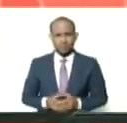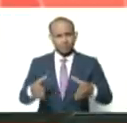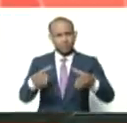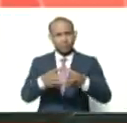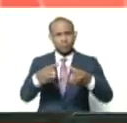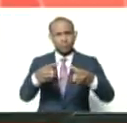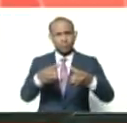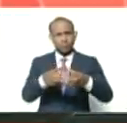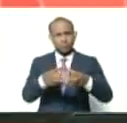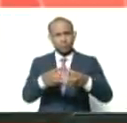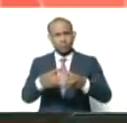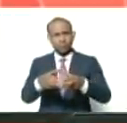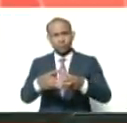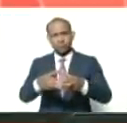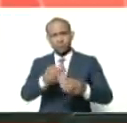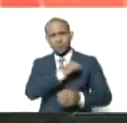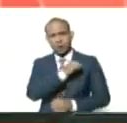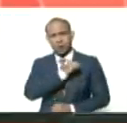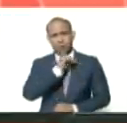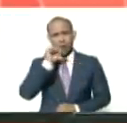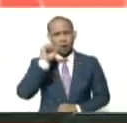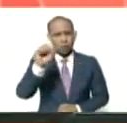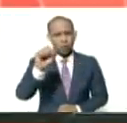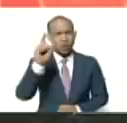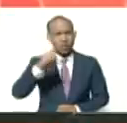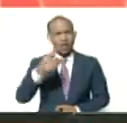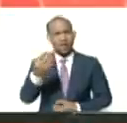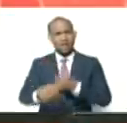patriótico, tenemos que hacer más